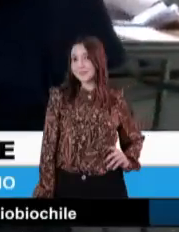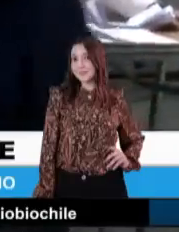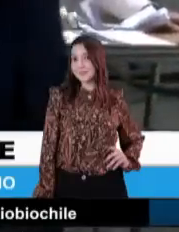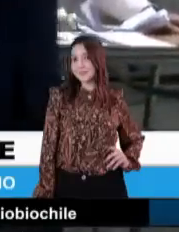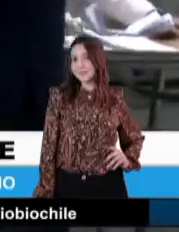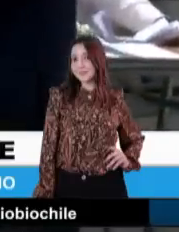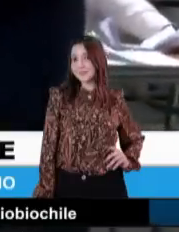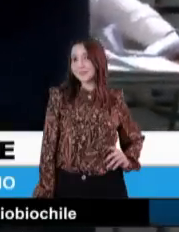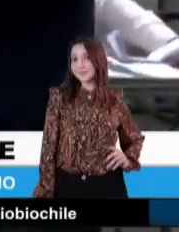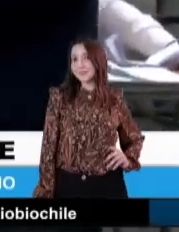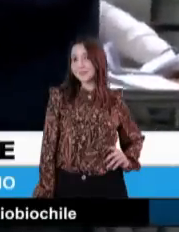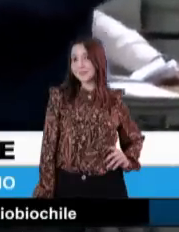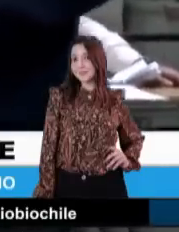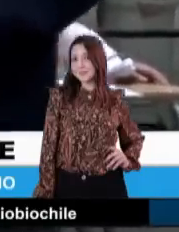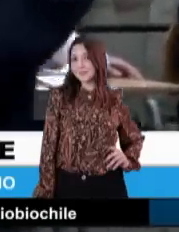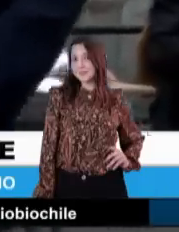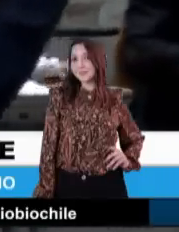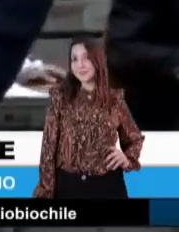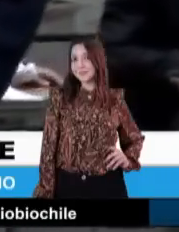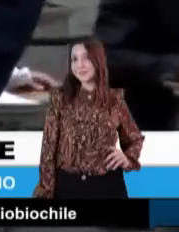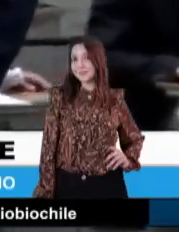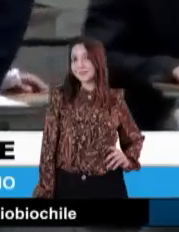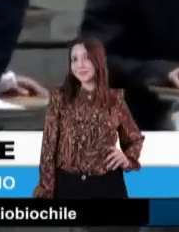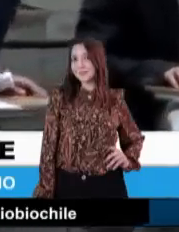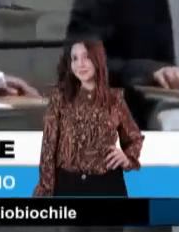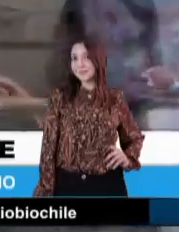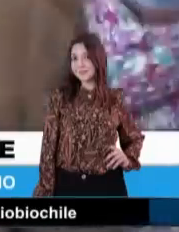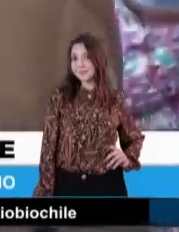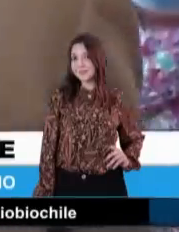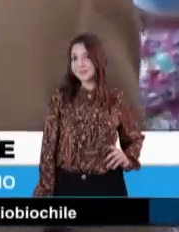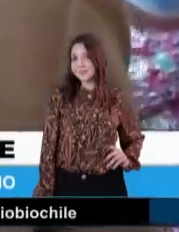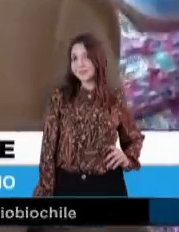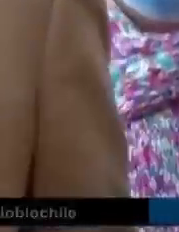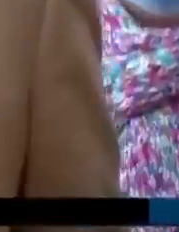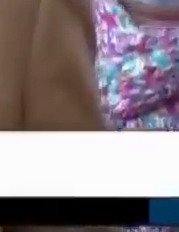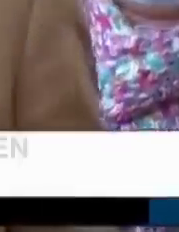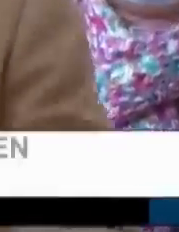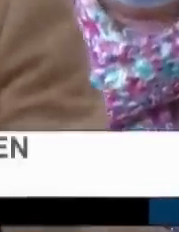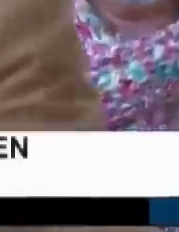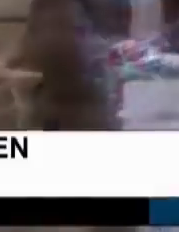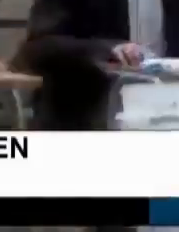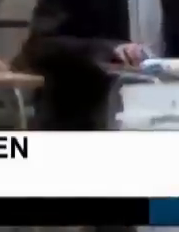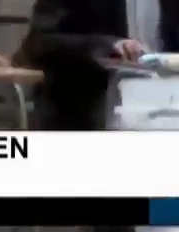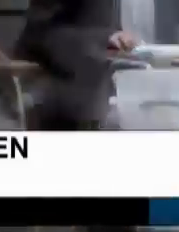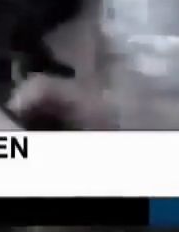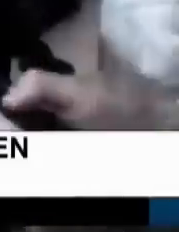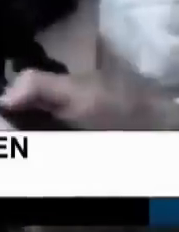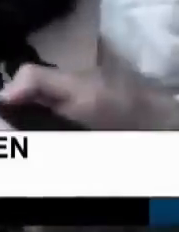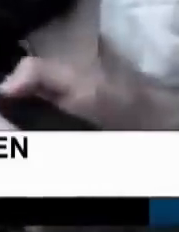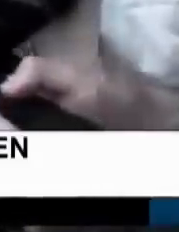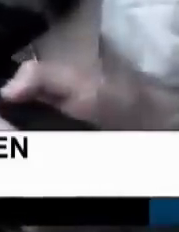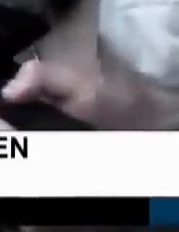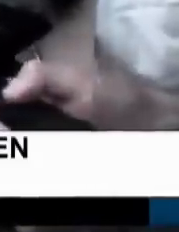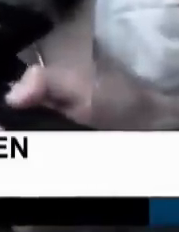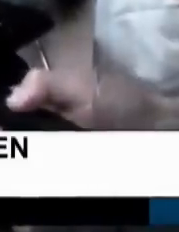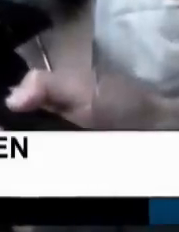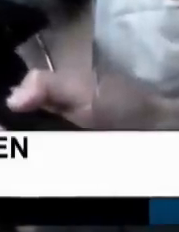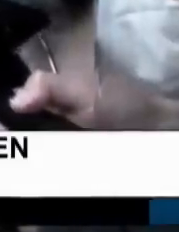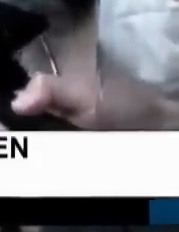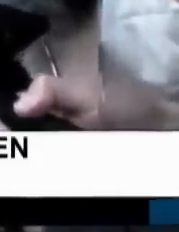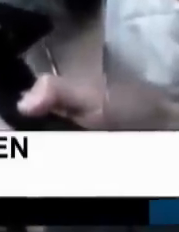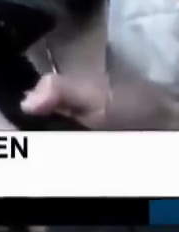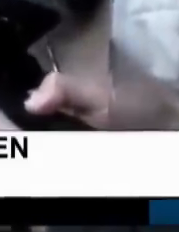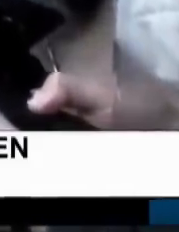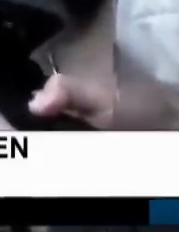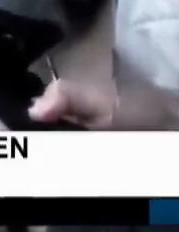Macaya. Escuchemos a ambos. Yo destaco de que hay un reconocimiento de que ninguna de las dos opciones es el término del